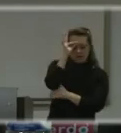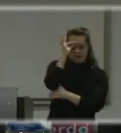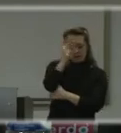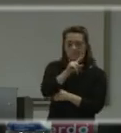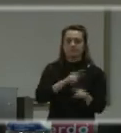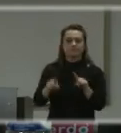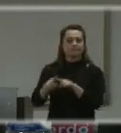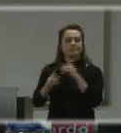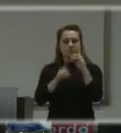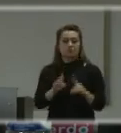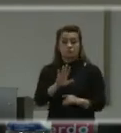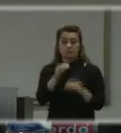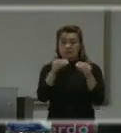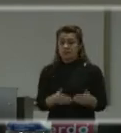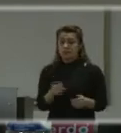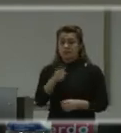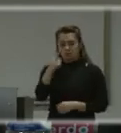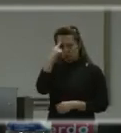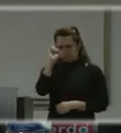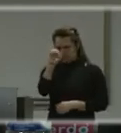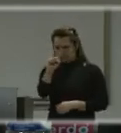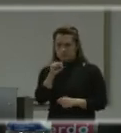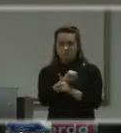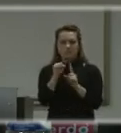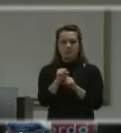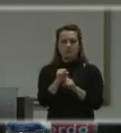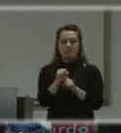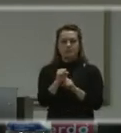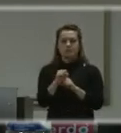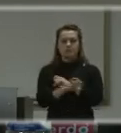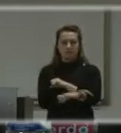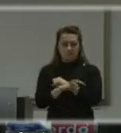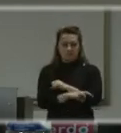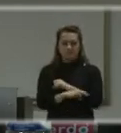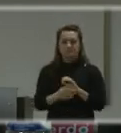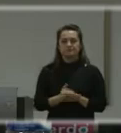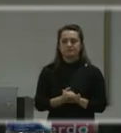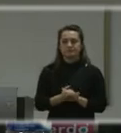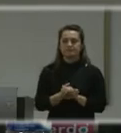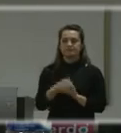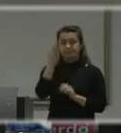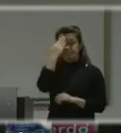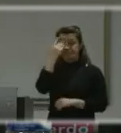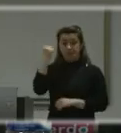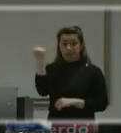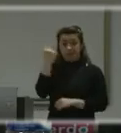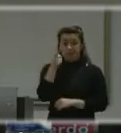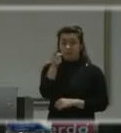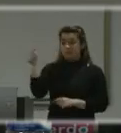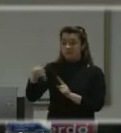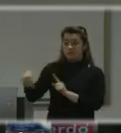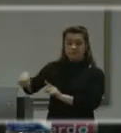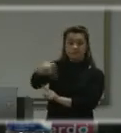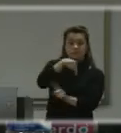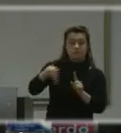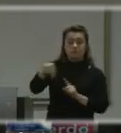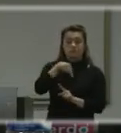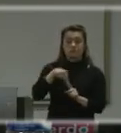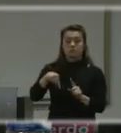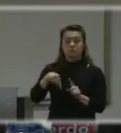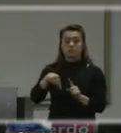respecto a personas con discapacidad intelectual y psicosocial, y es que por lo general el entorno, esta parte